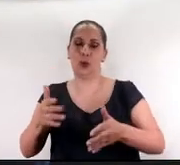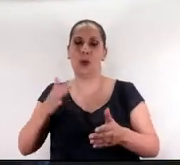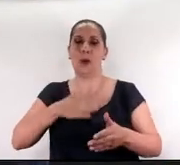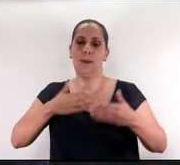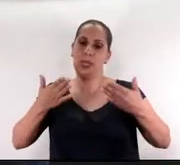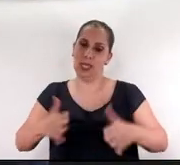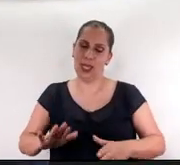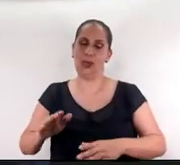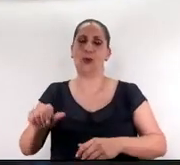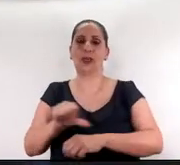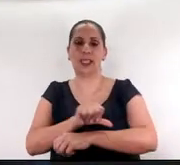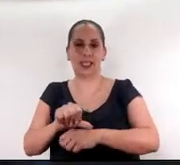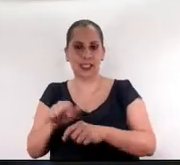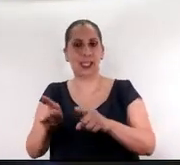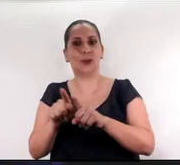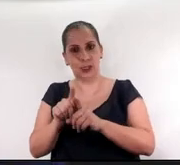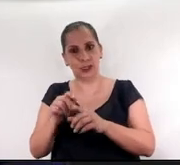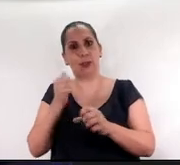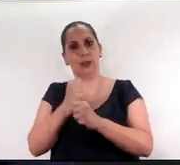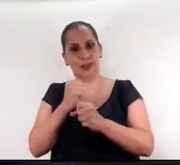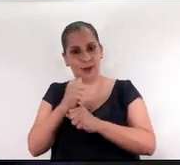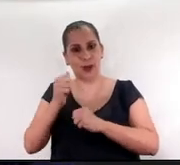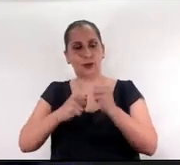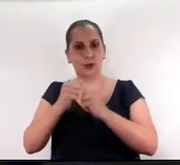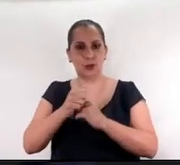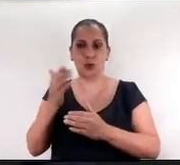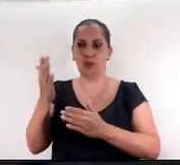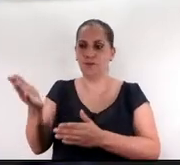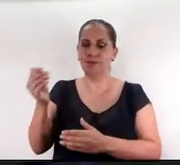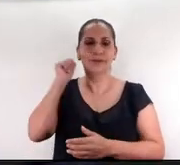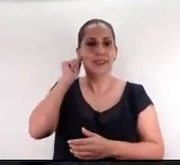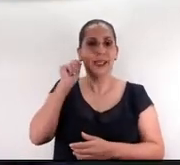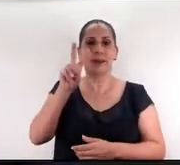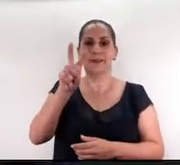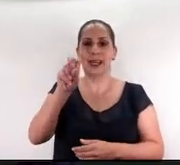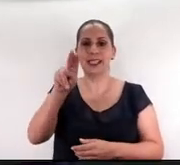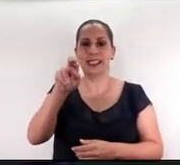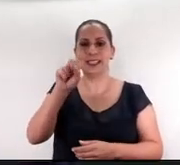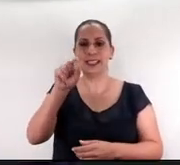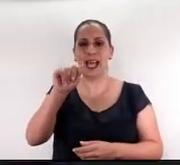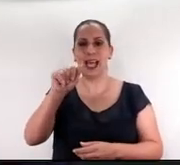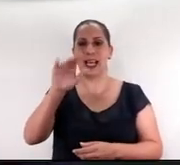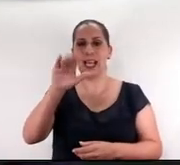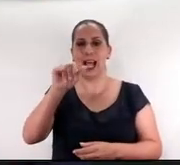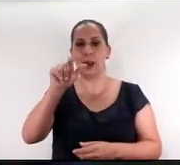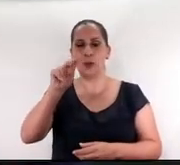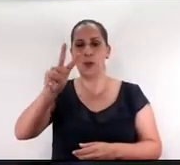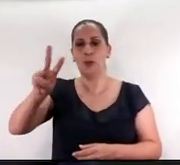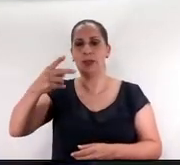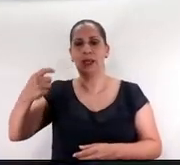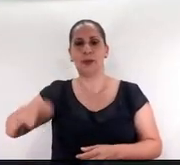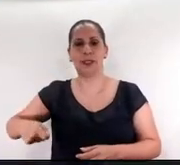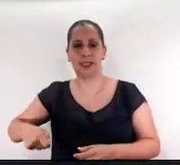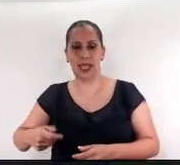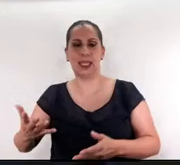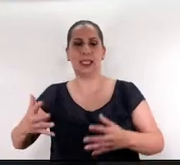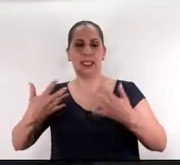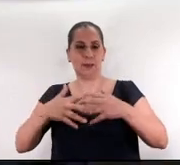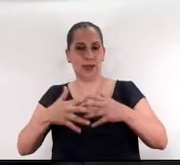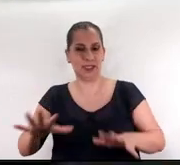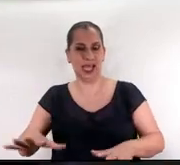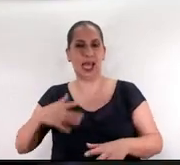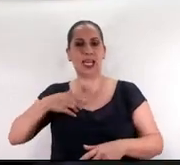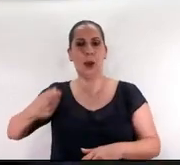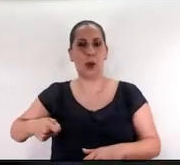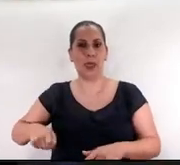que se dedica también a la construcción, a doña Vanessa Calvo, que la veo que es candidata a la vicepresidenta, es empresaria, abogada,